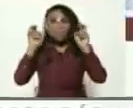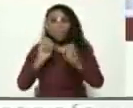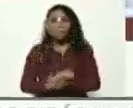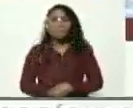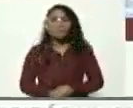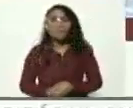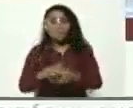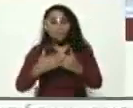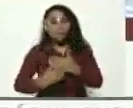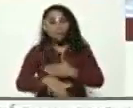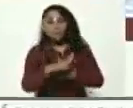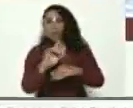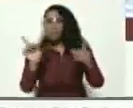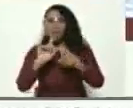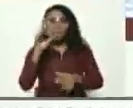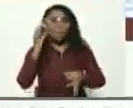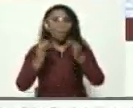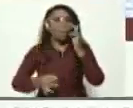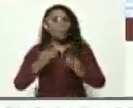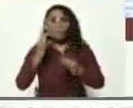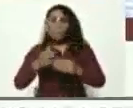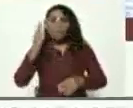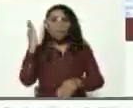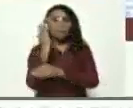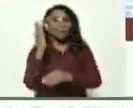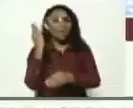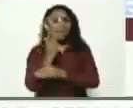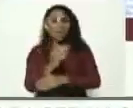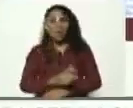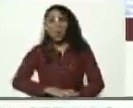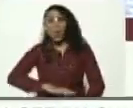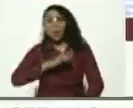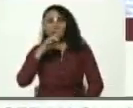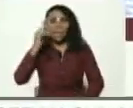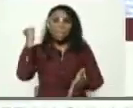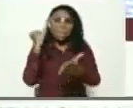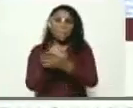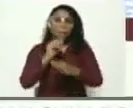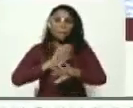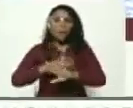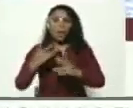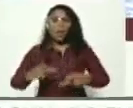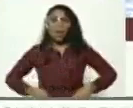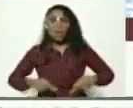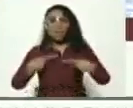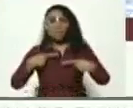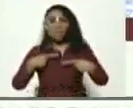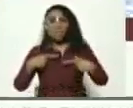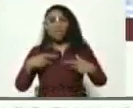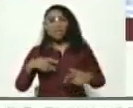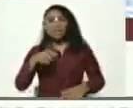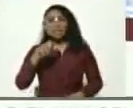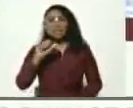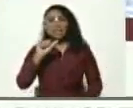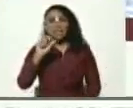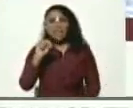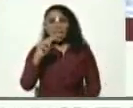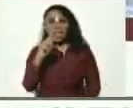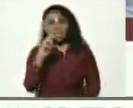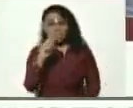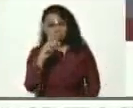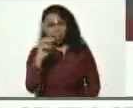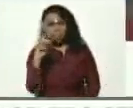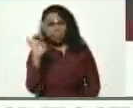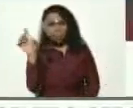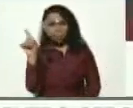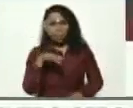En adelante no habrá más justicia para castigar el más feroz asesino, porque la vida de Santander es el perdón